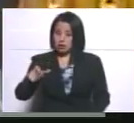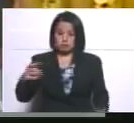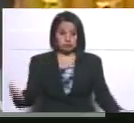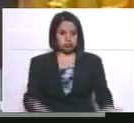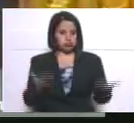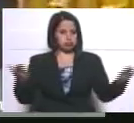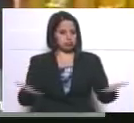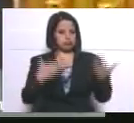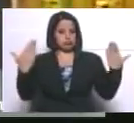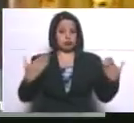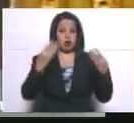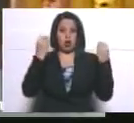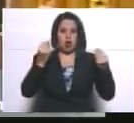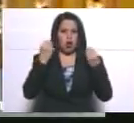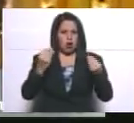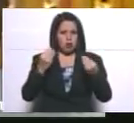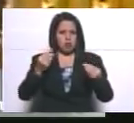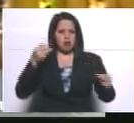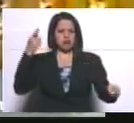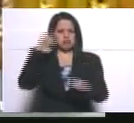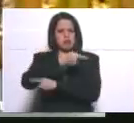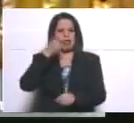el escudo de las armas de su mando